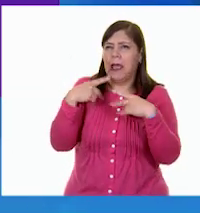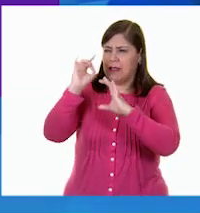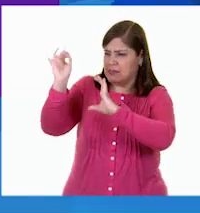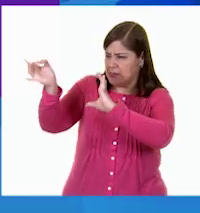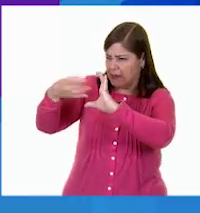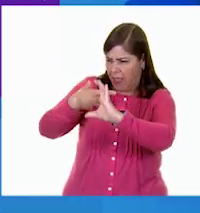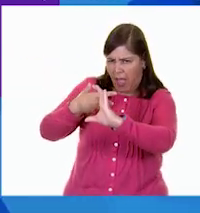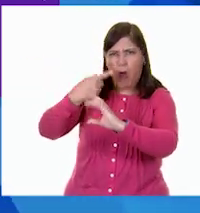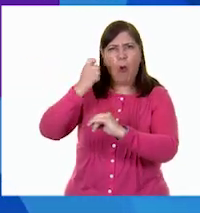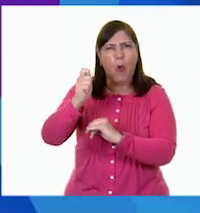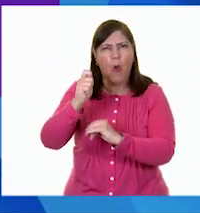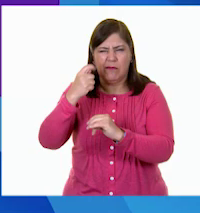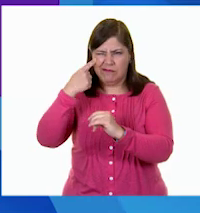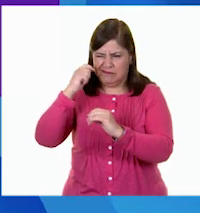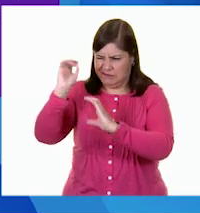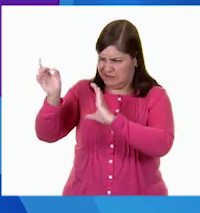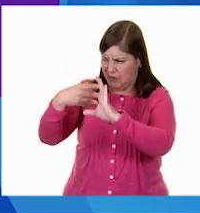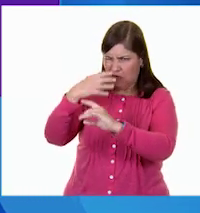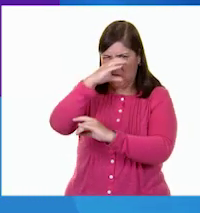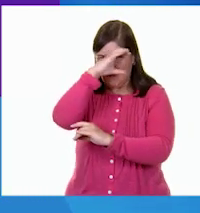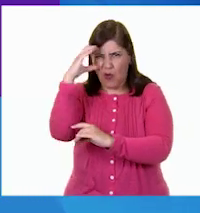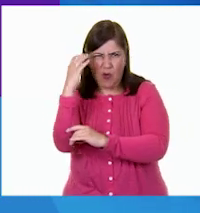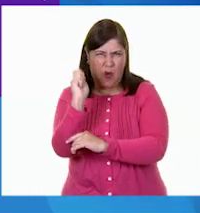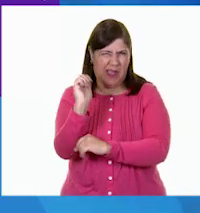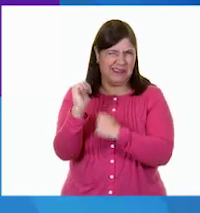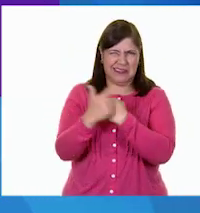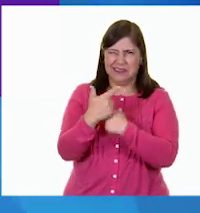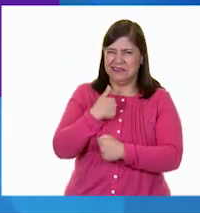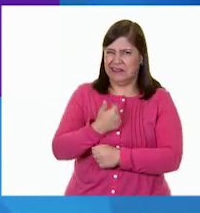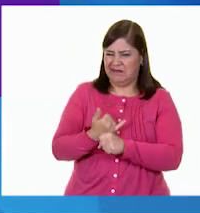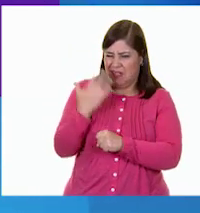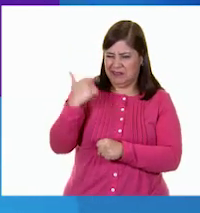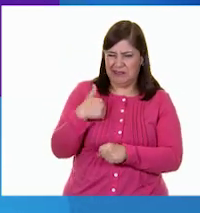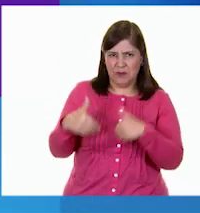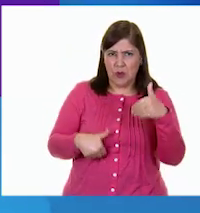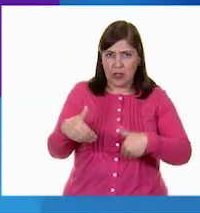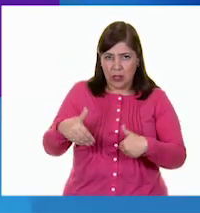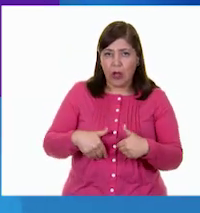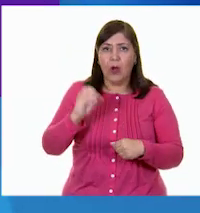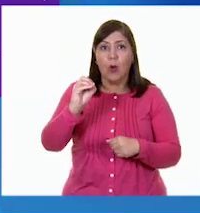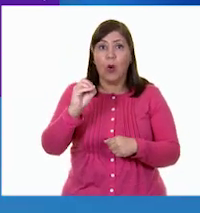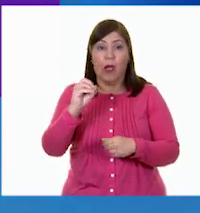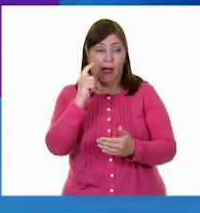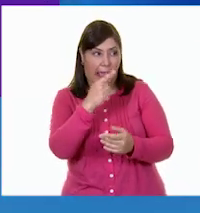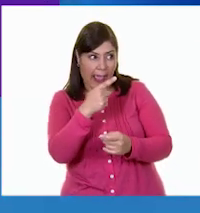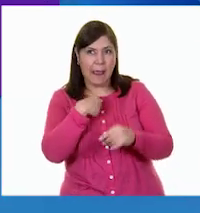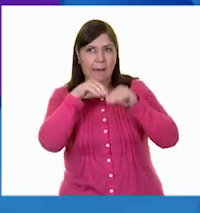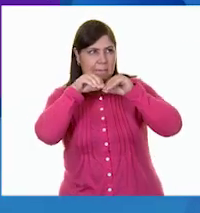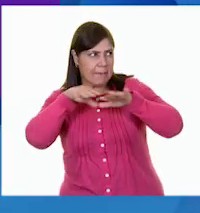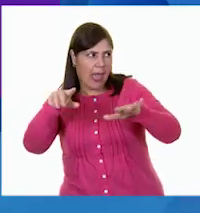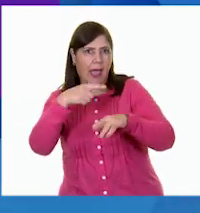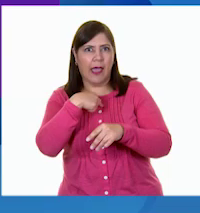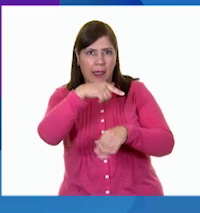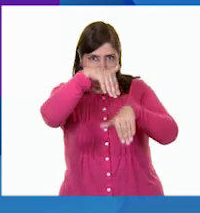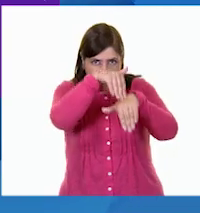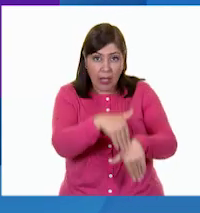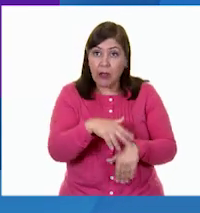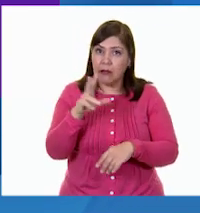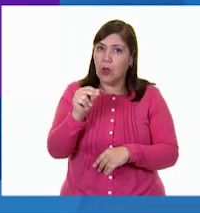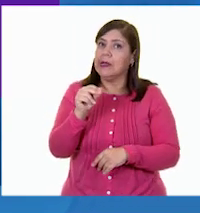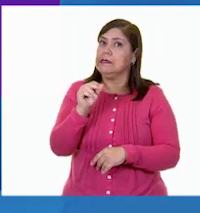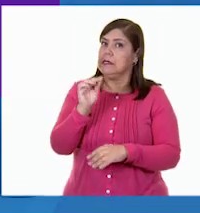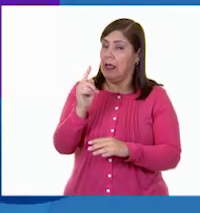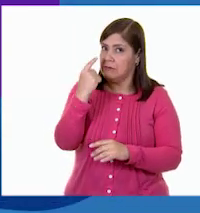o imágenes que te incomodan, o si te amenaza con divulgar tu información privada si no haces lo que te pide, ten